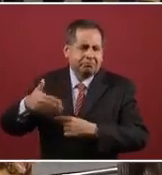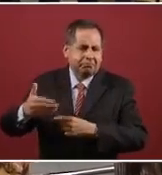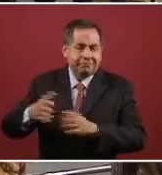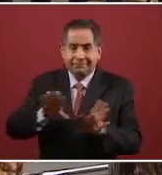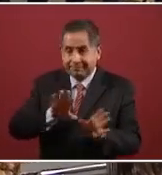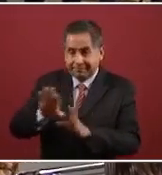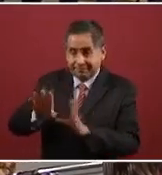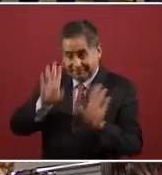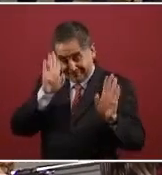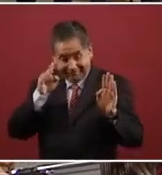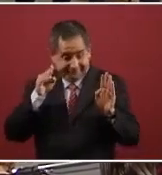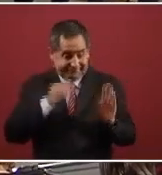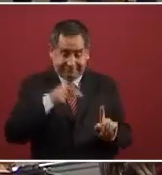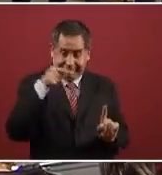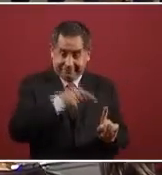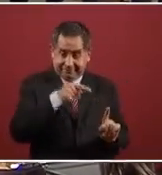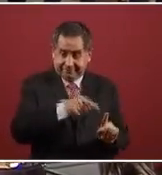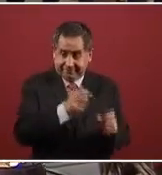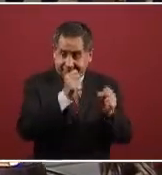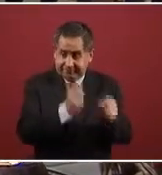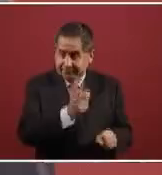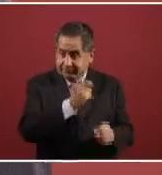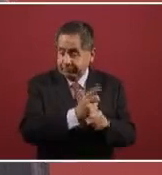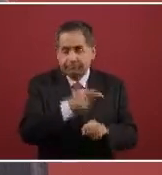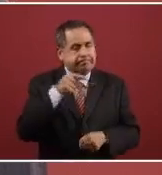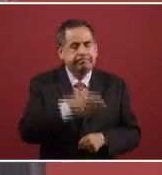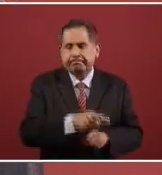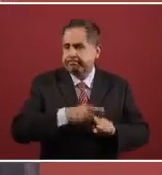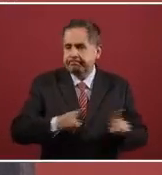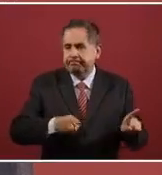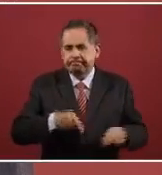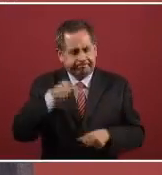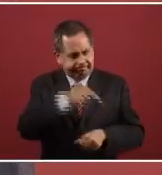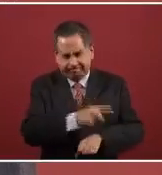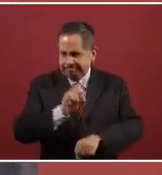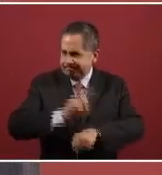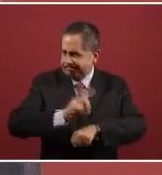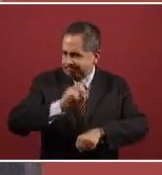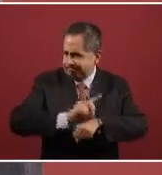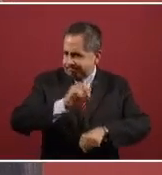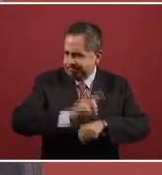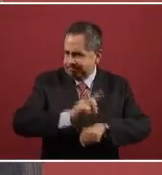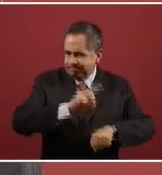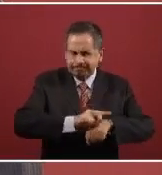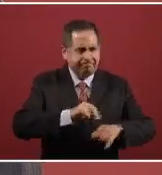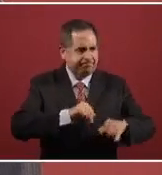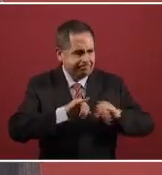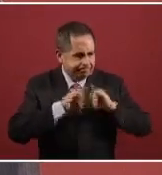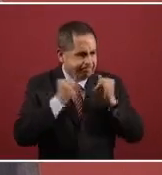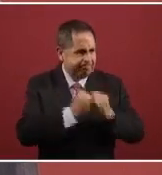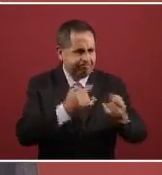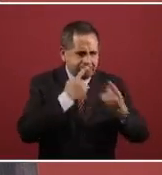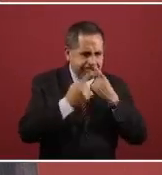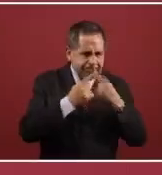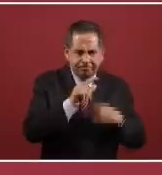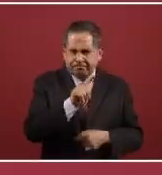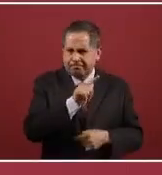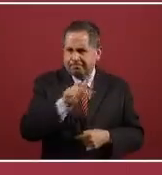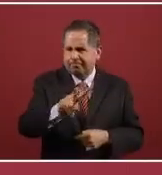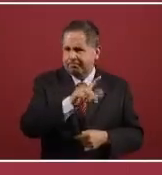caso del gabinete de seguridad es diario, es de lunes a